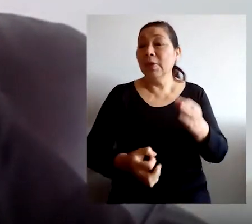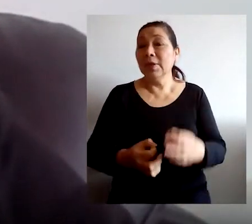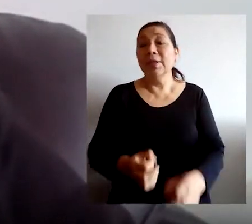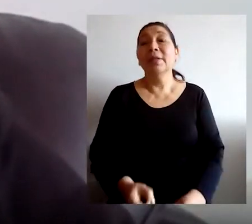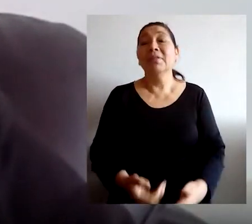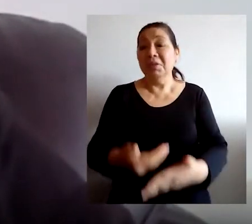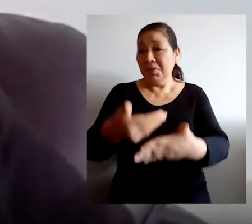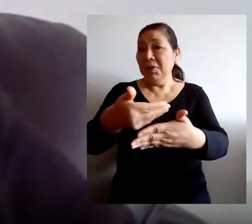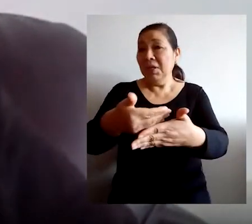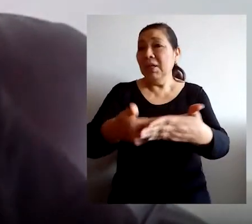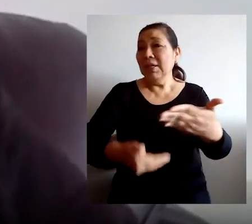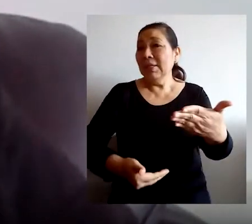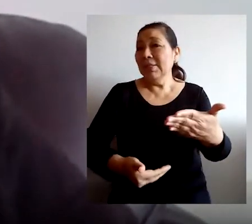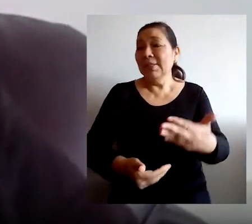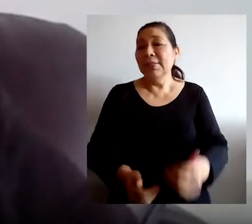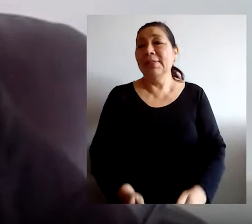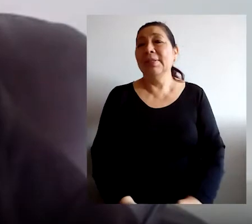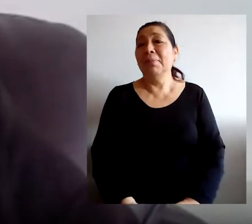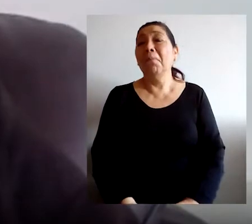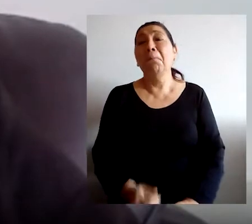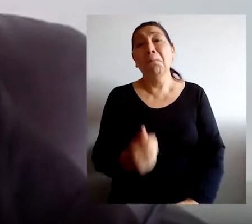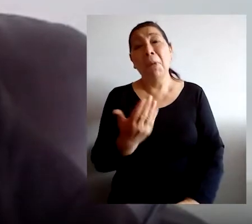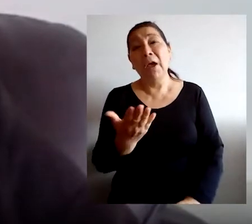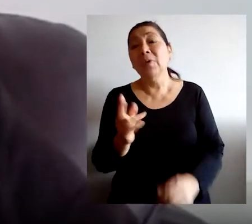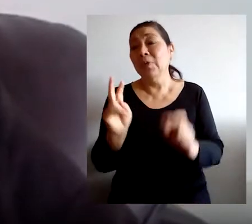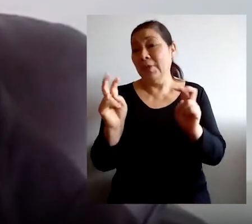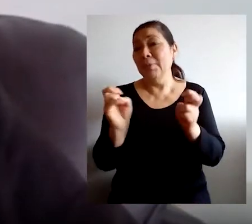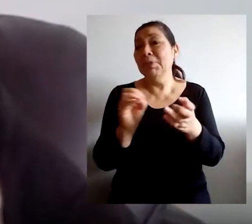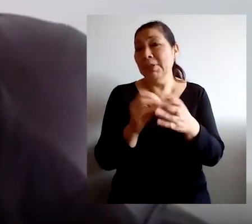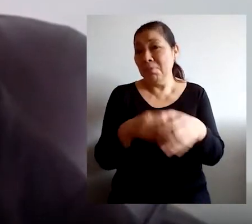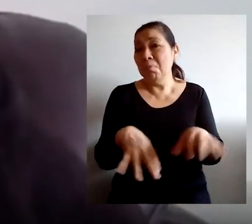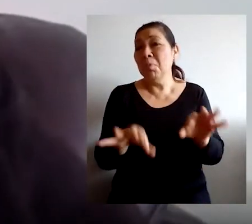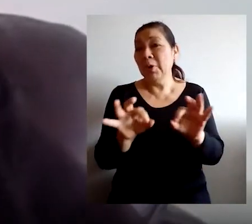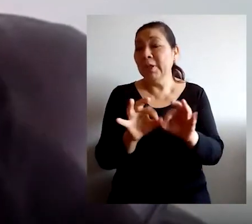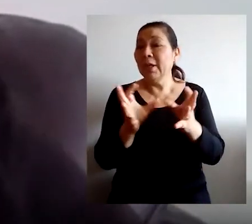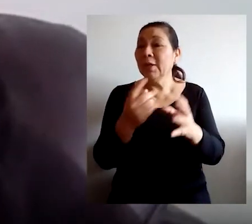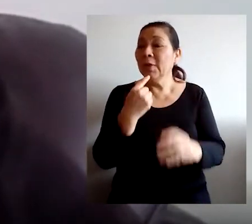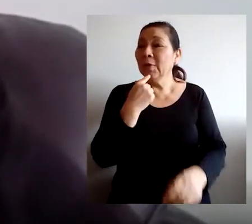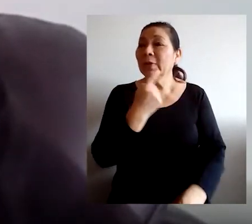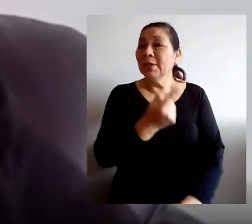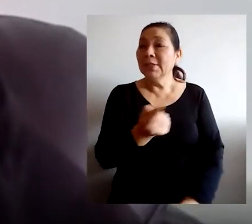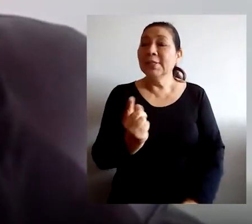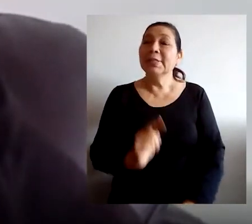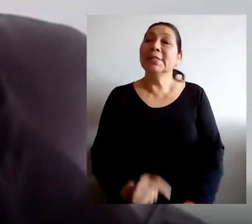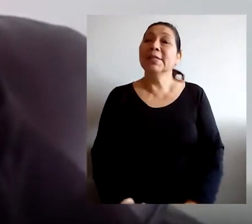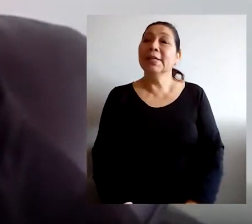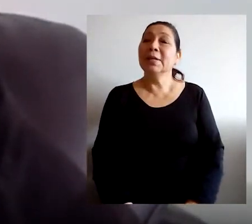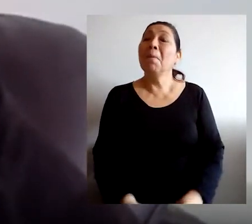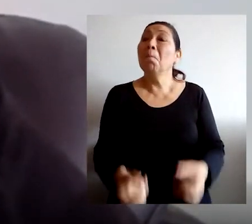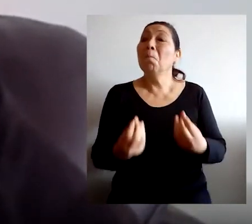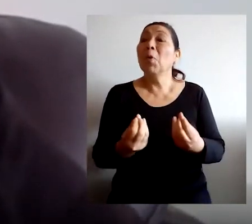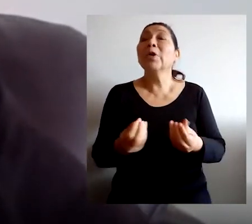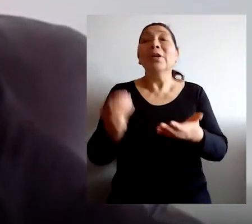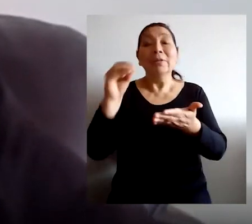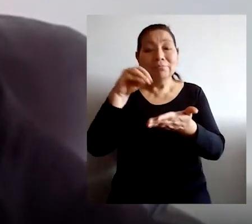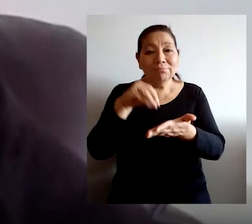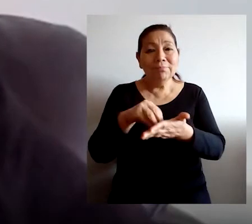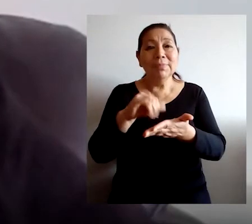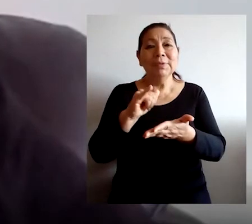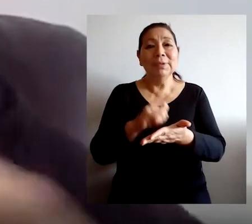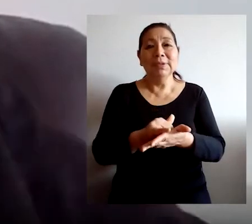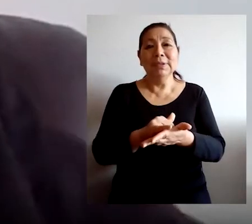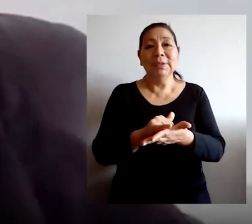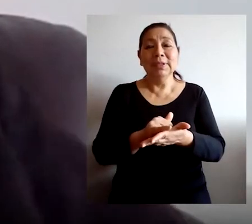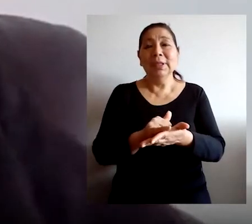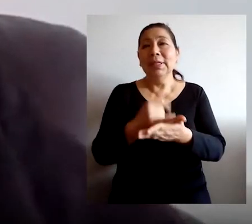sentencia de vista. Y hay un punto importante que quisiera recalcar, porque reafirmamos en el tema de